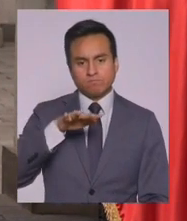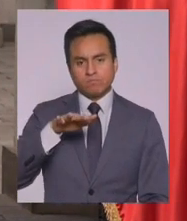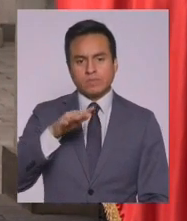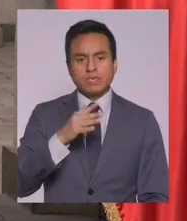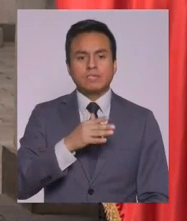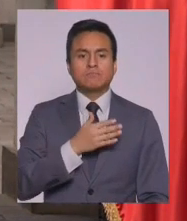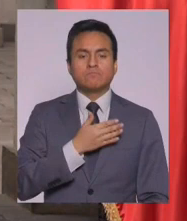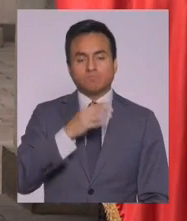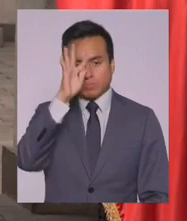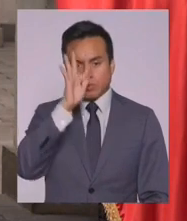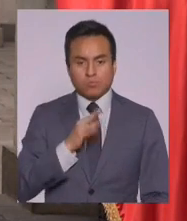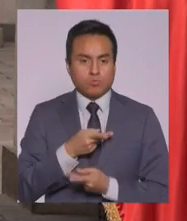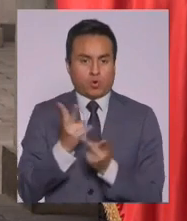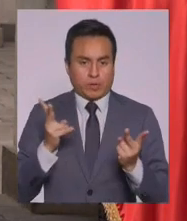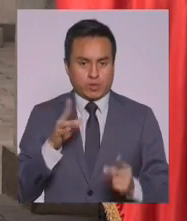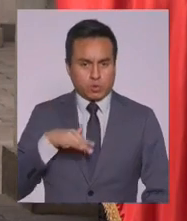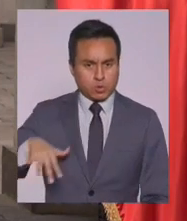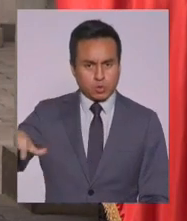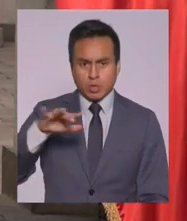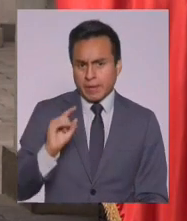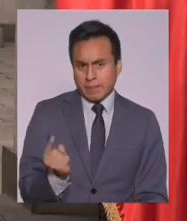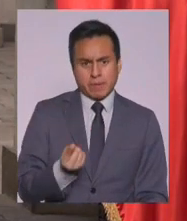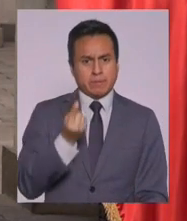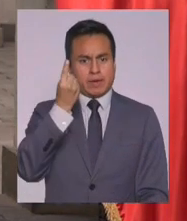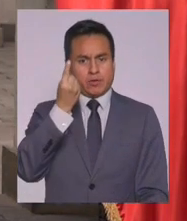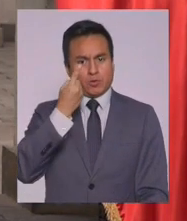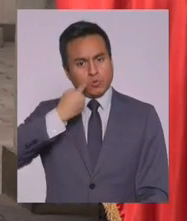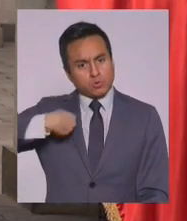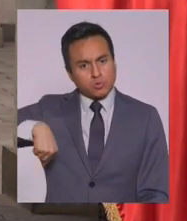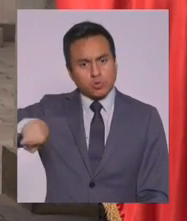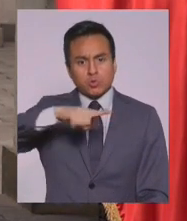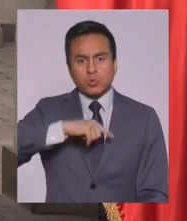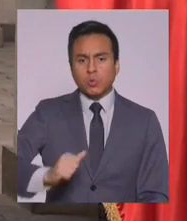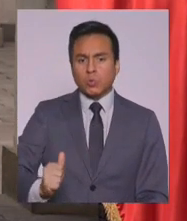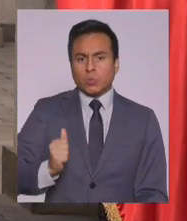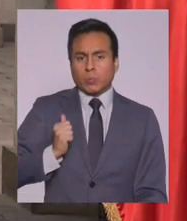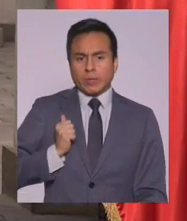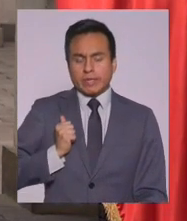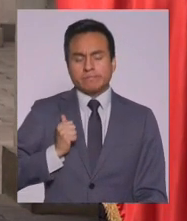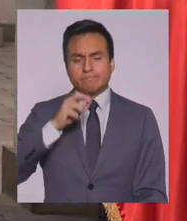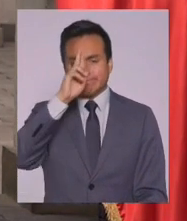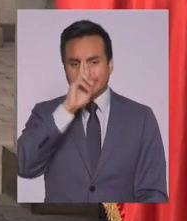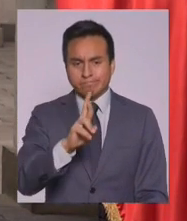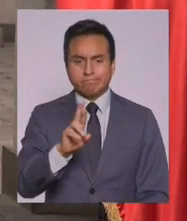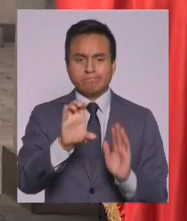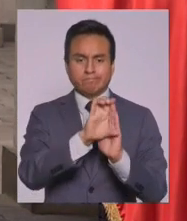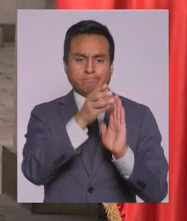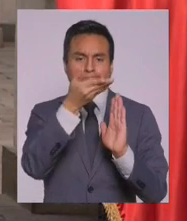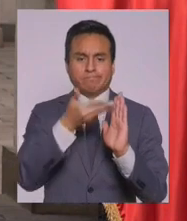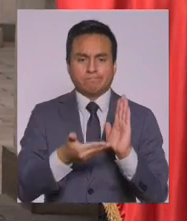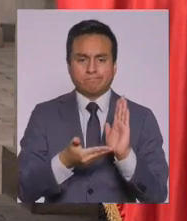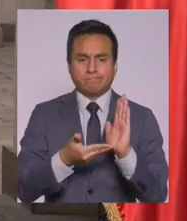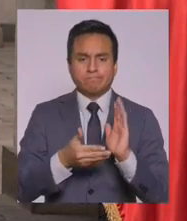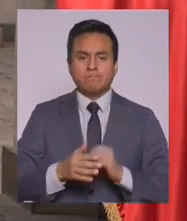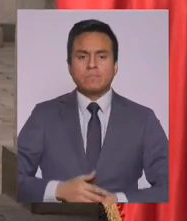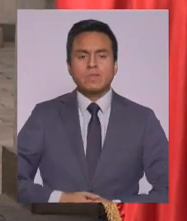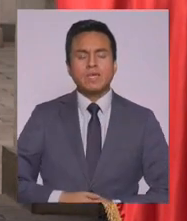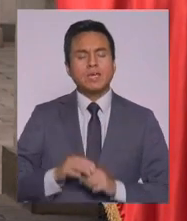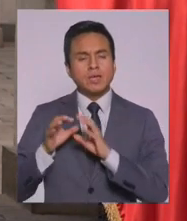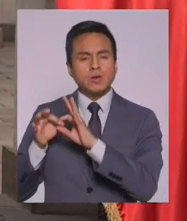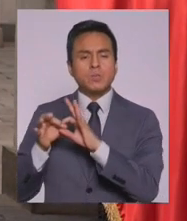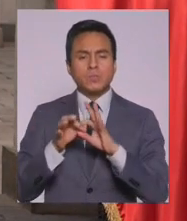servidores públicos somos los primeros que debemos cumplir y respetar la Constitución. Por